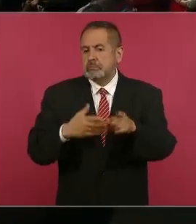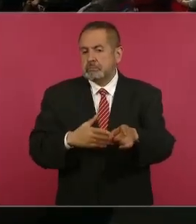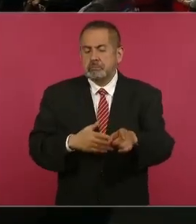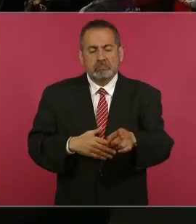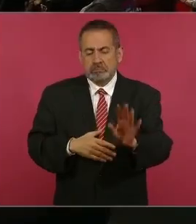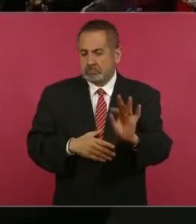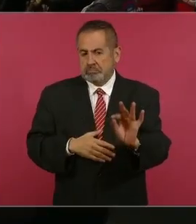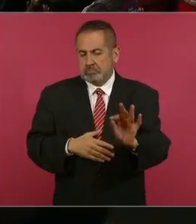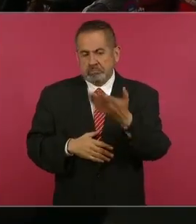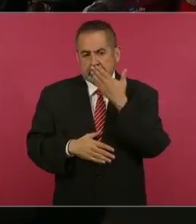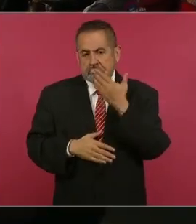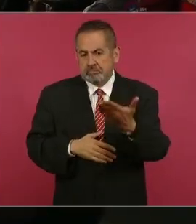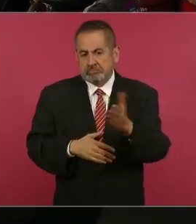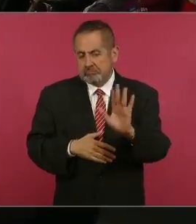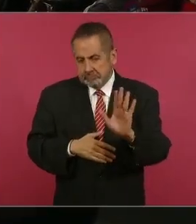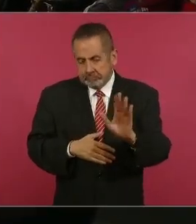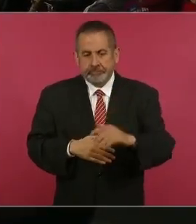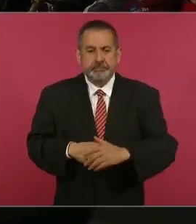pista.